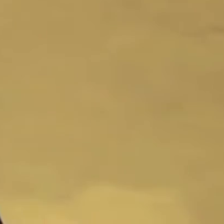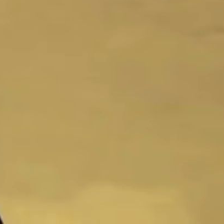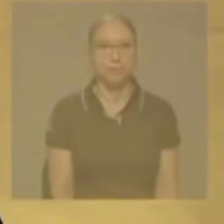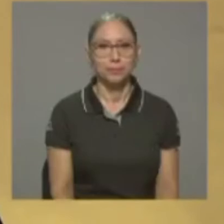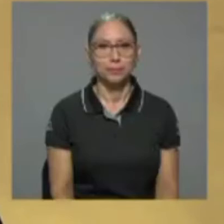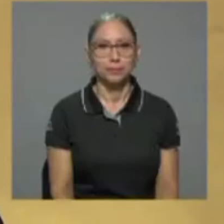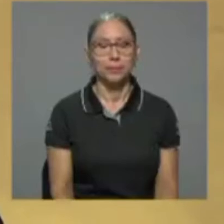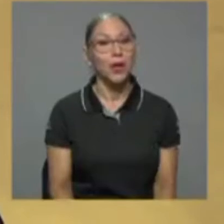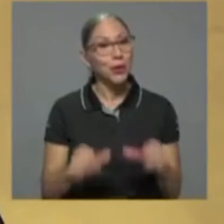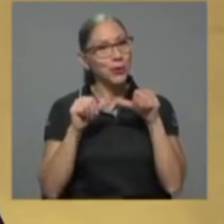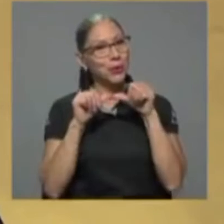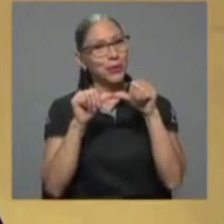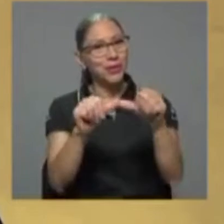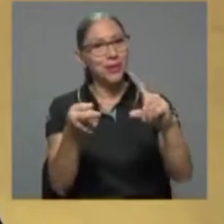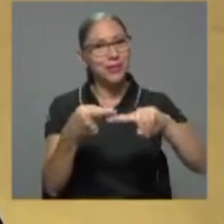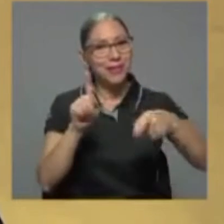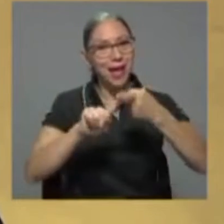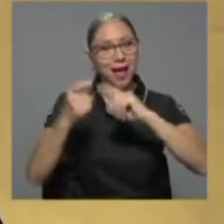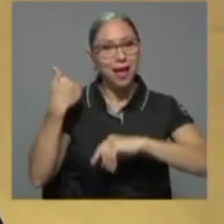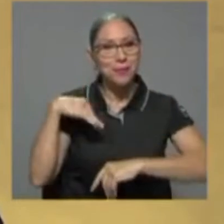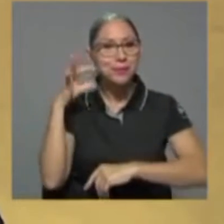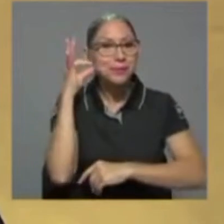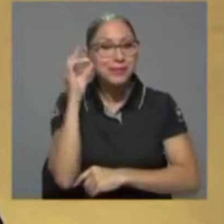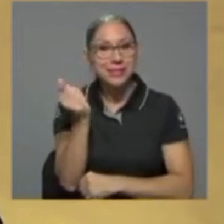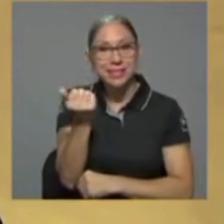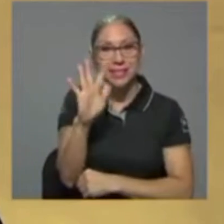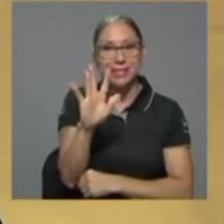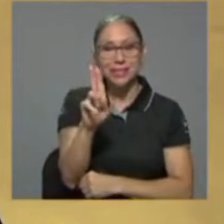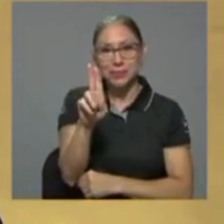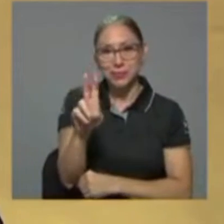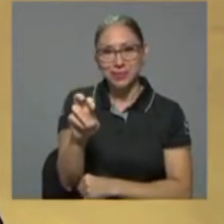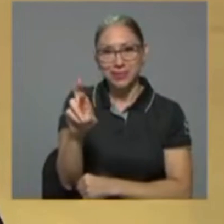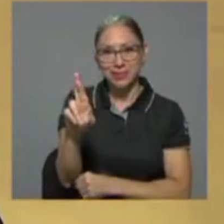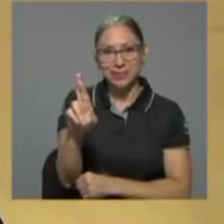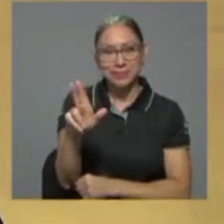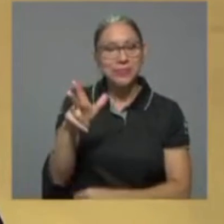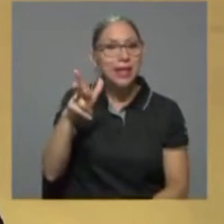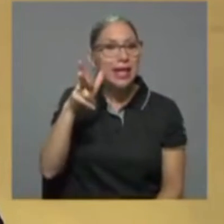Continuamos, amigas y amigos de 15 UCR, escuchando